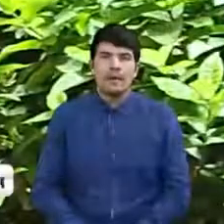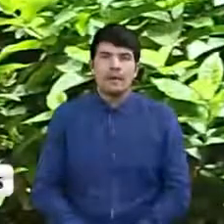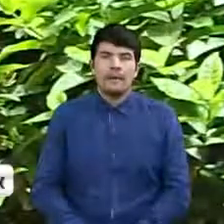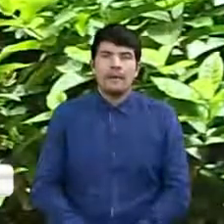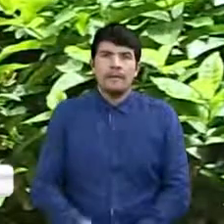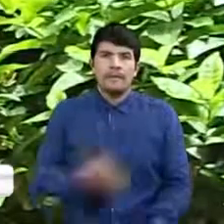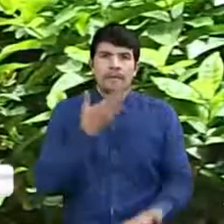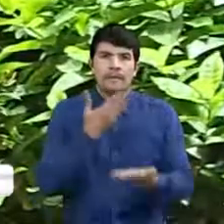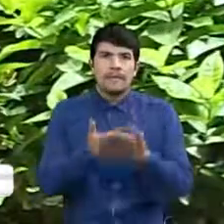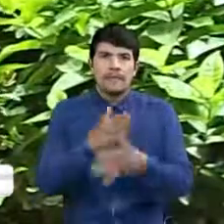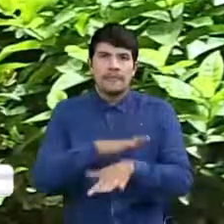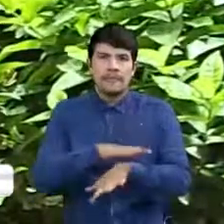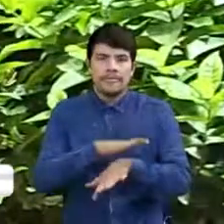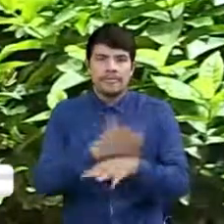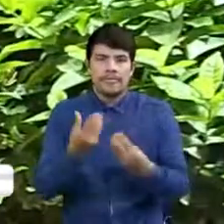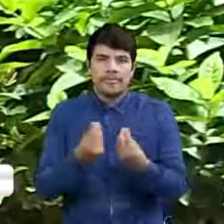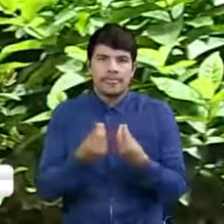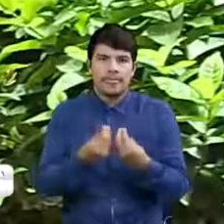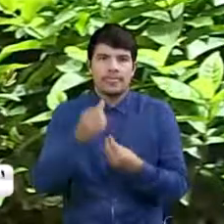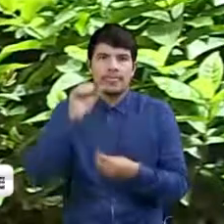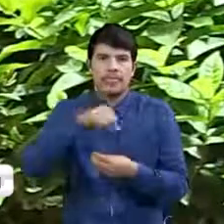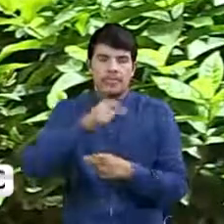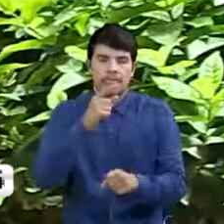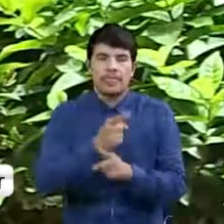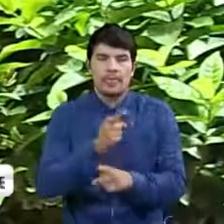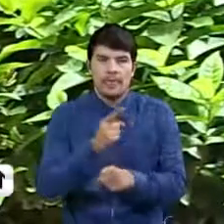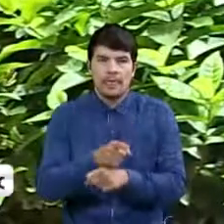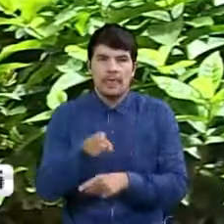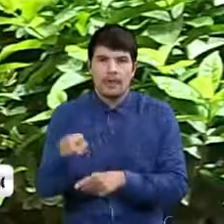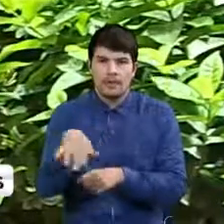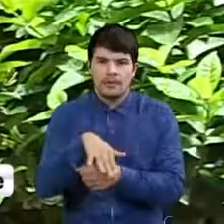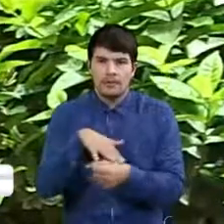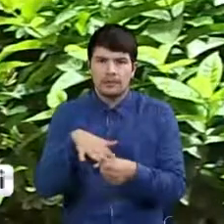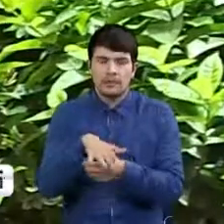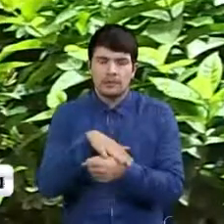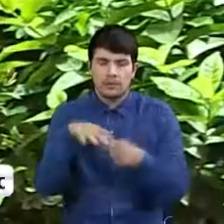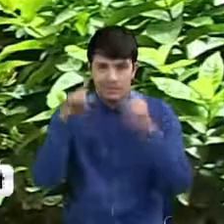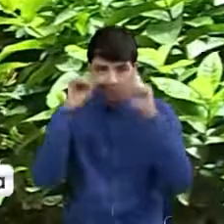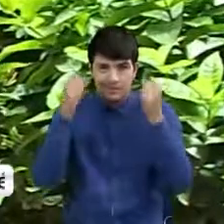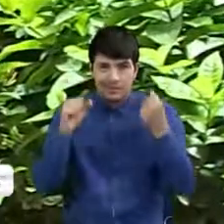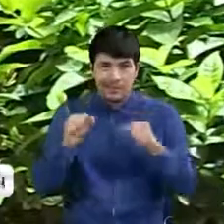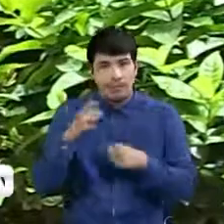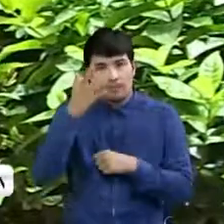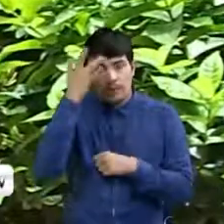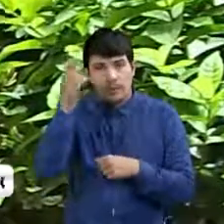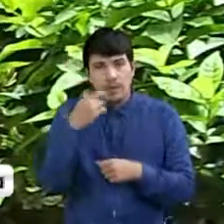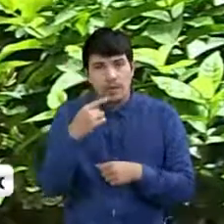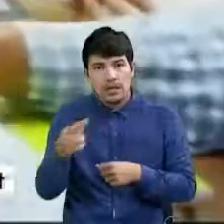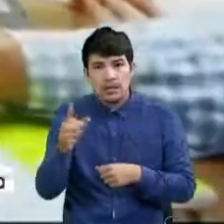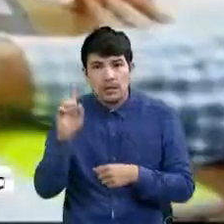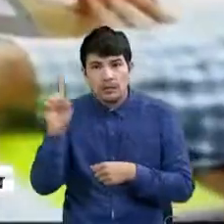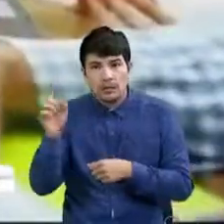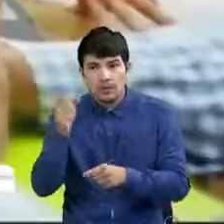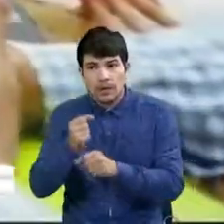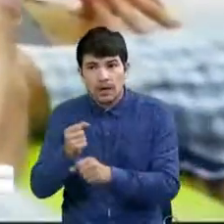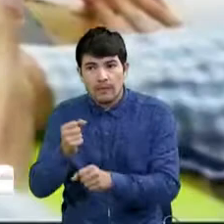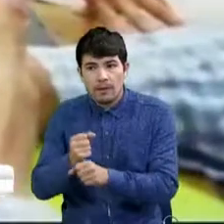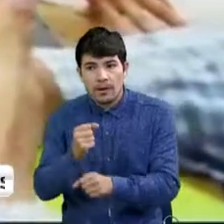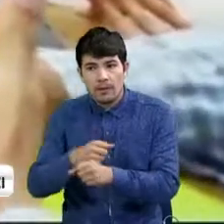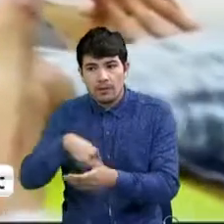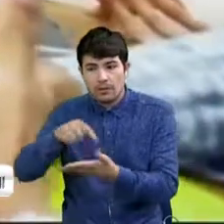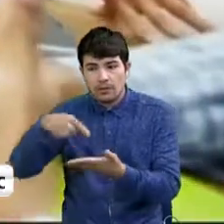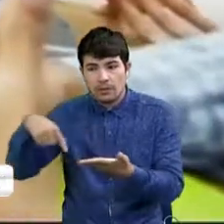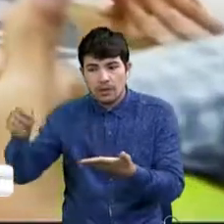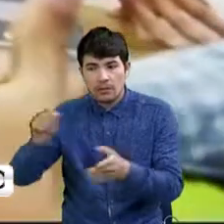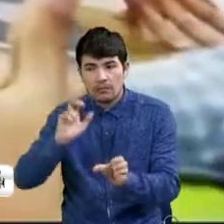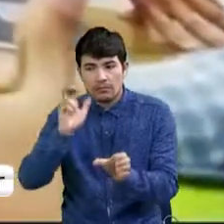Buenas tardes, compañeros y televidentes. Pues efectivamente, una situación pues preocupante, porque se dice que por un trabajador con contrato de